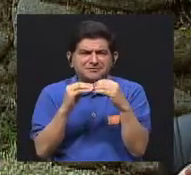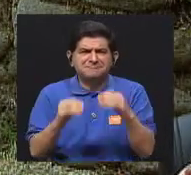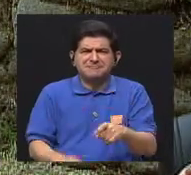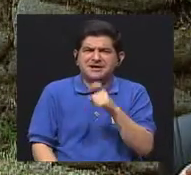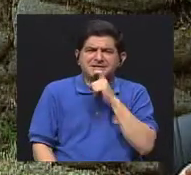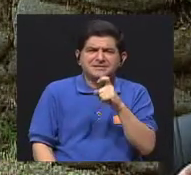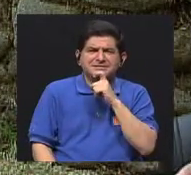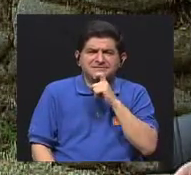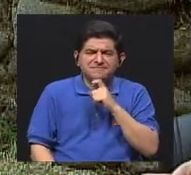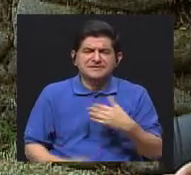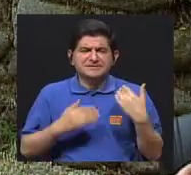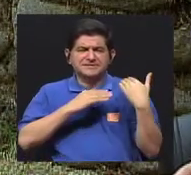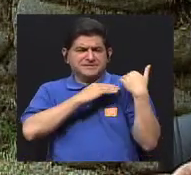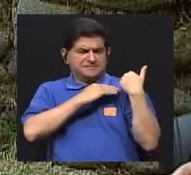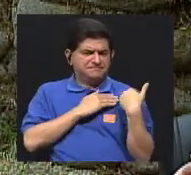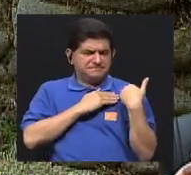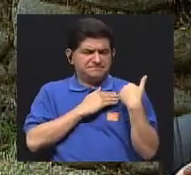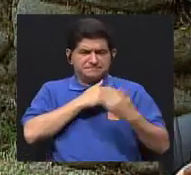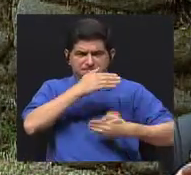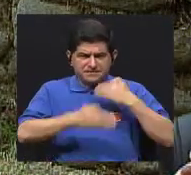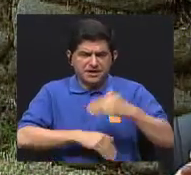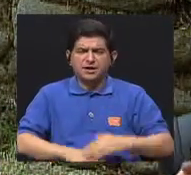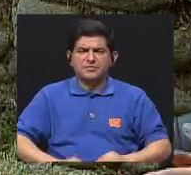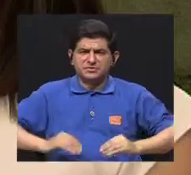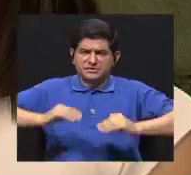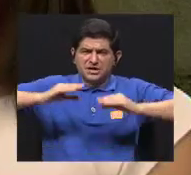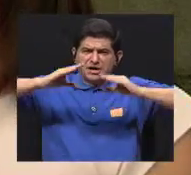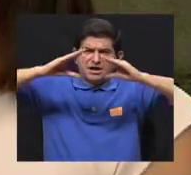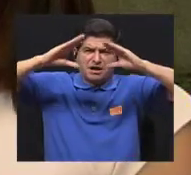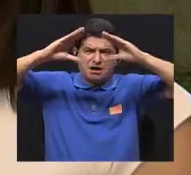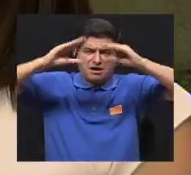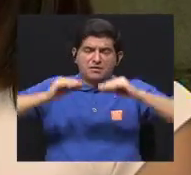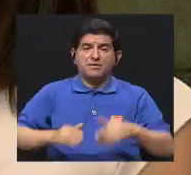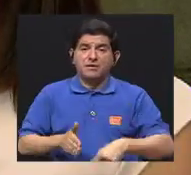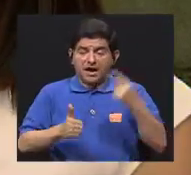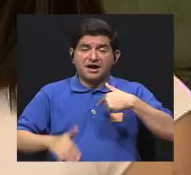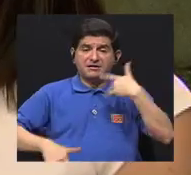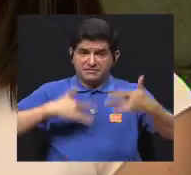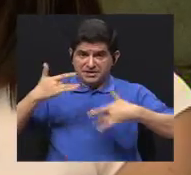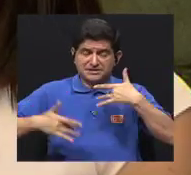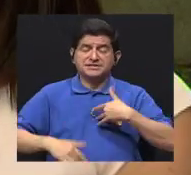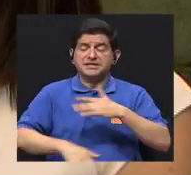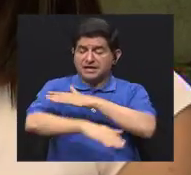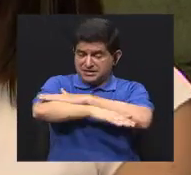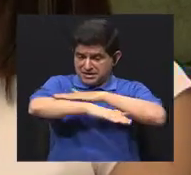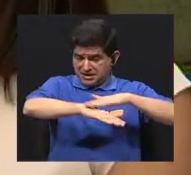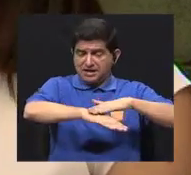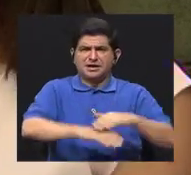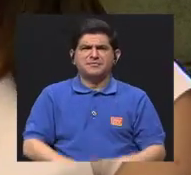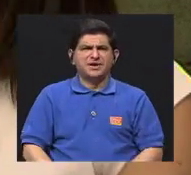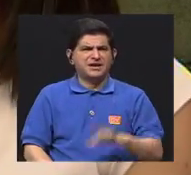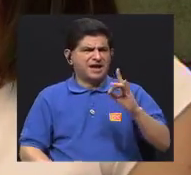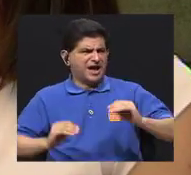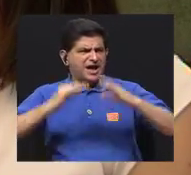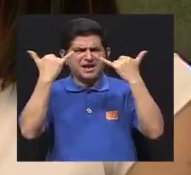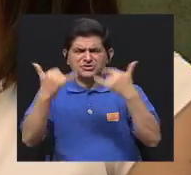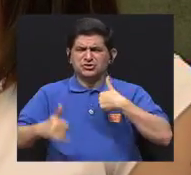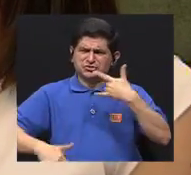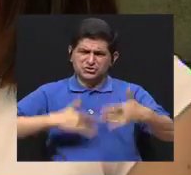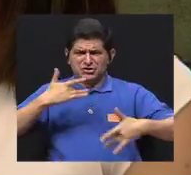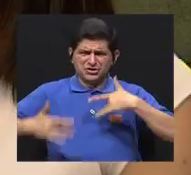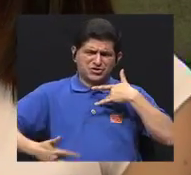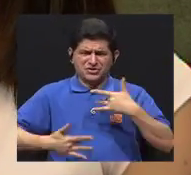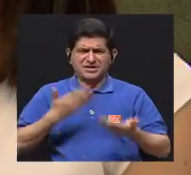más difícil de tolerar conforme va transcurriendo el día. Exacto, y a veces uno incluso lo siente en su propia piel, y uno dice, son las 8 de la mañana y yo ya